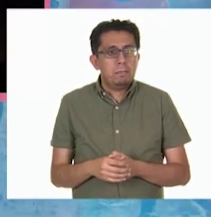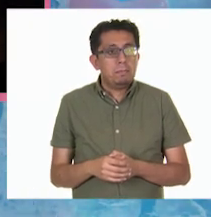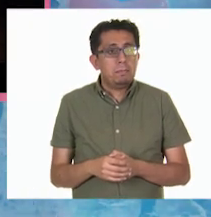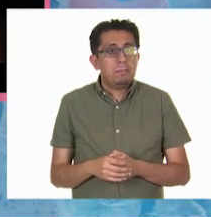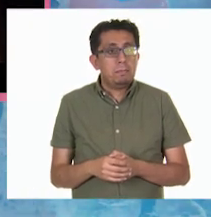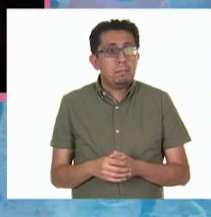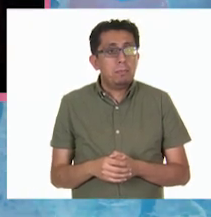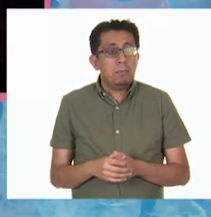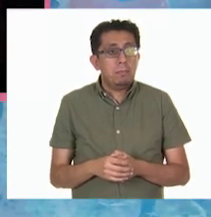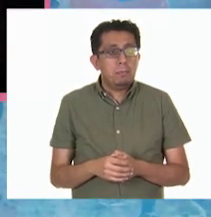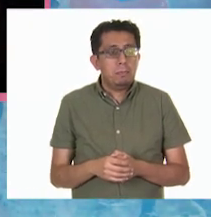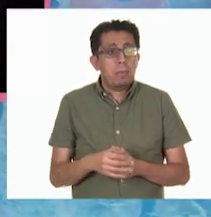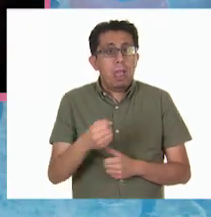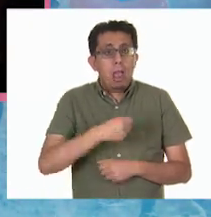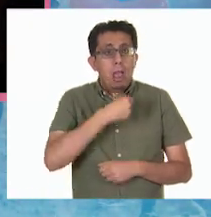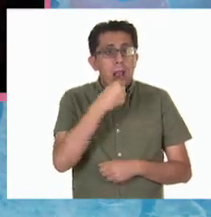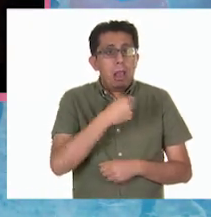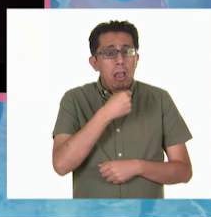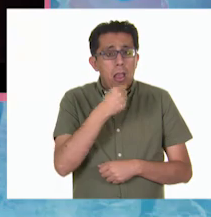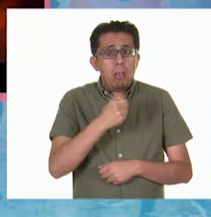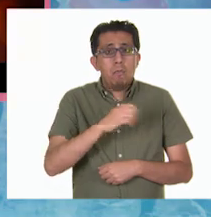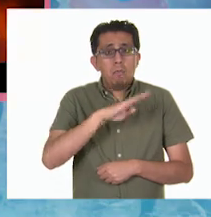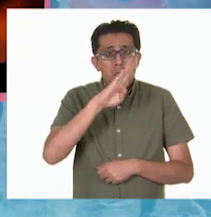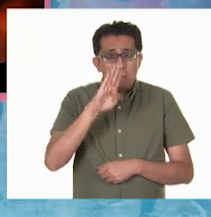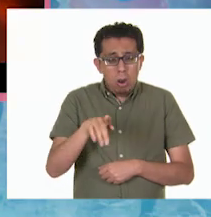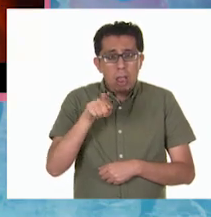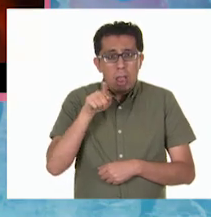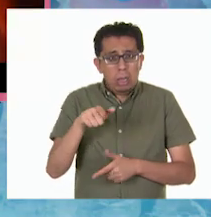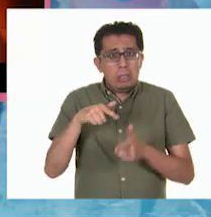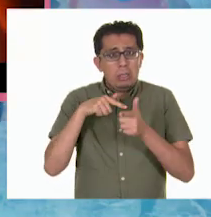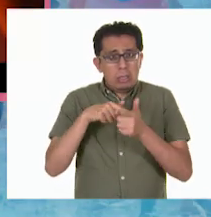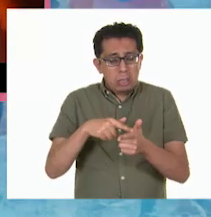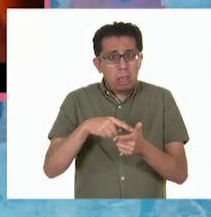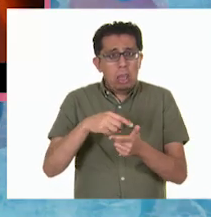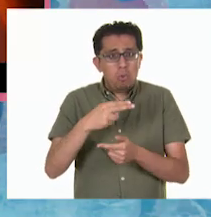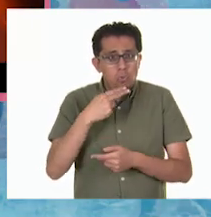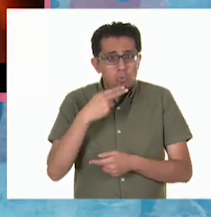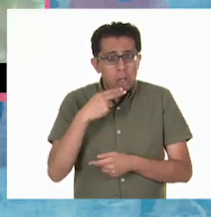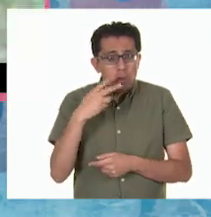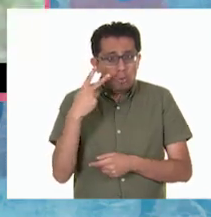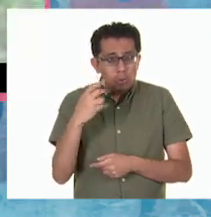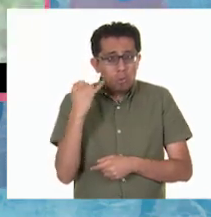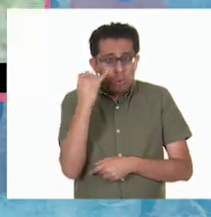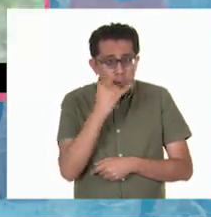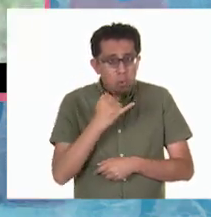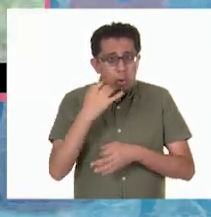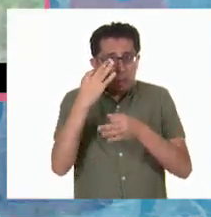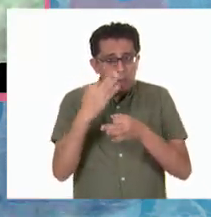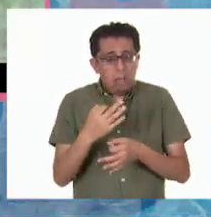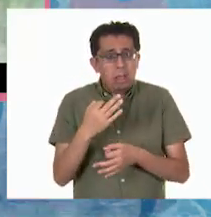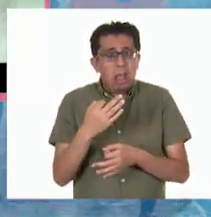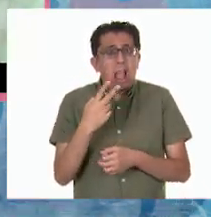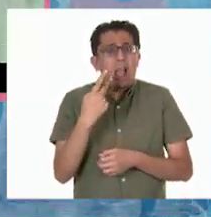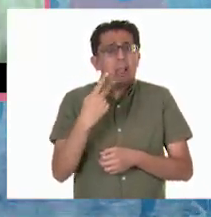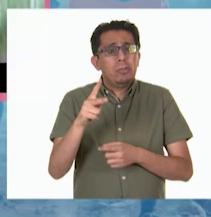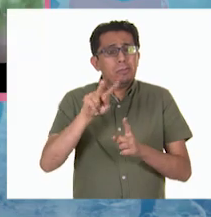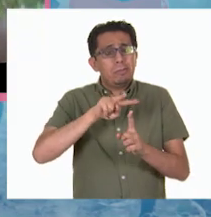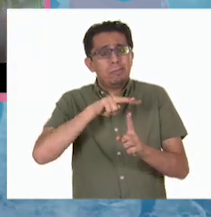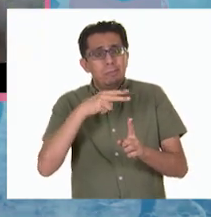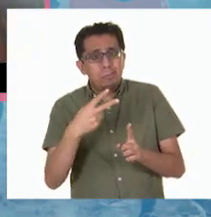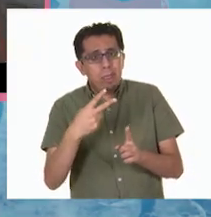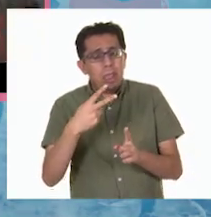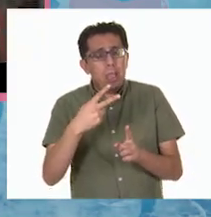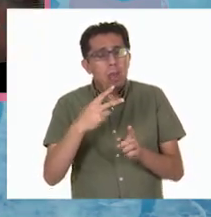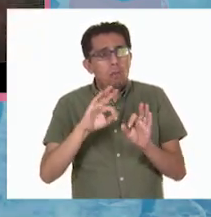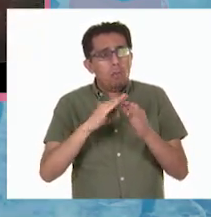Si muere el anciano o el chamán que aún practica en sus rituales alguna lengua originaria, esta forma de hablar y pensar el mundo se irá